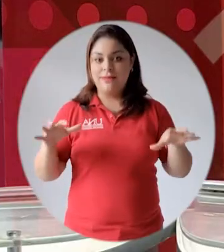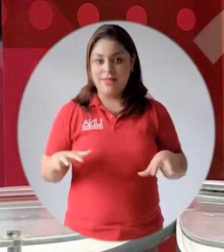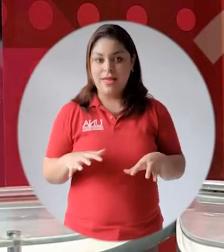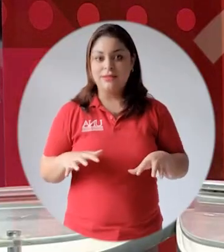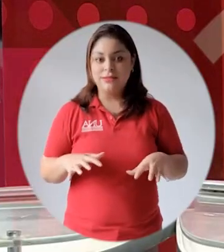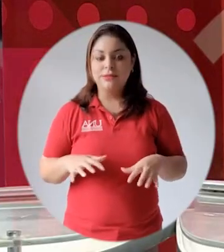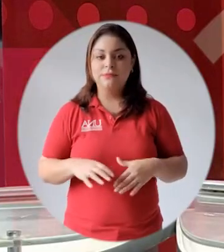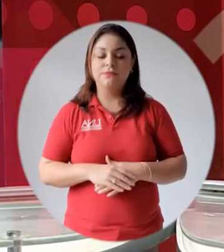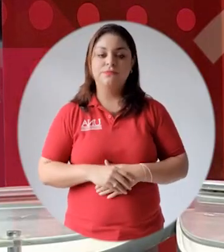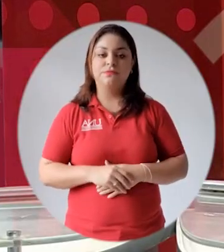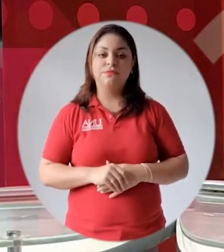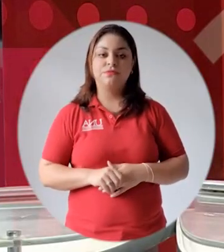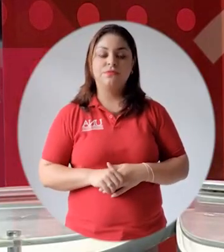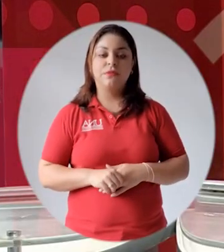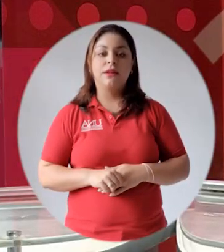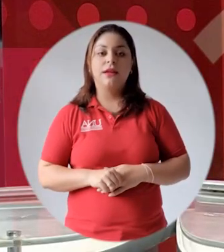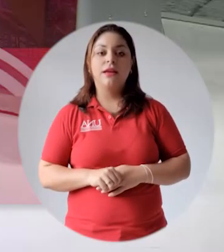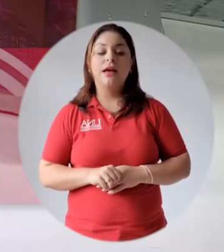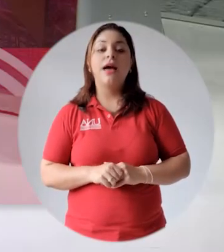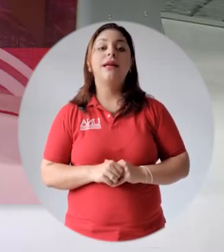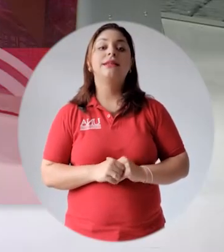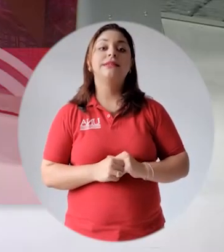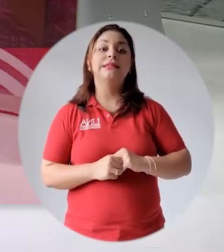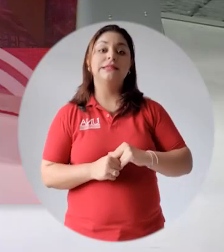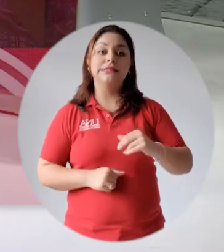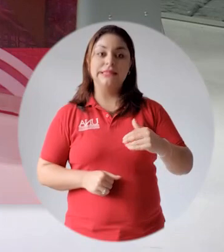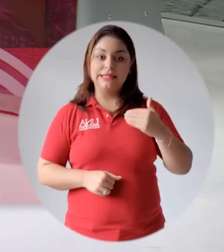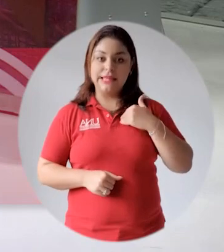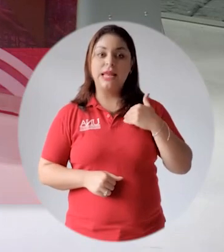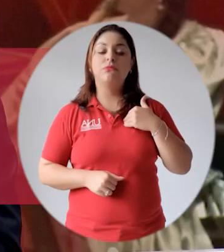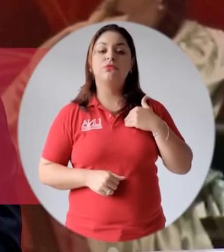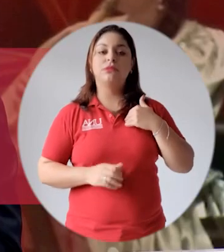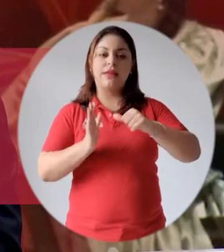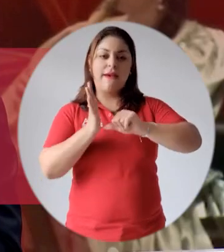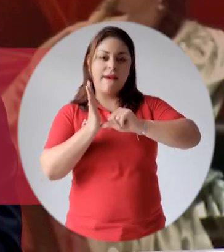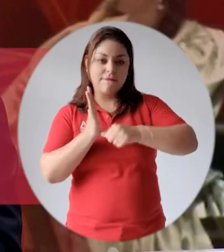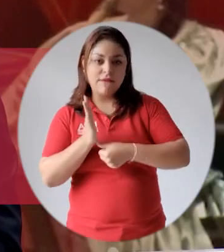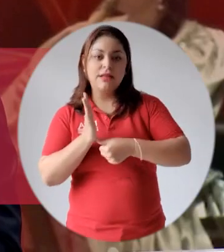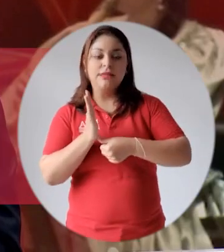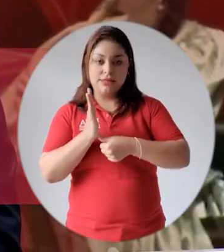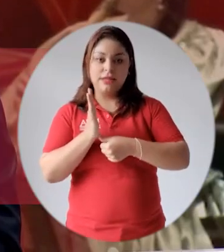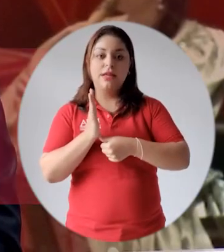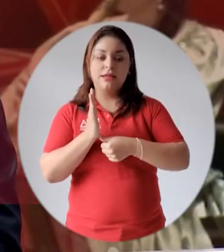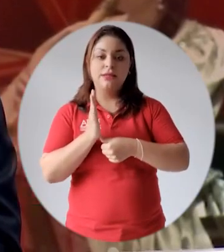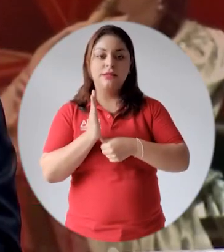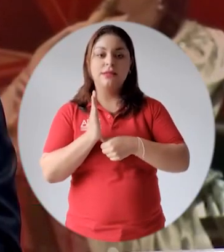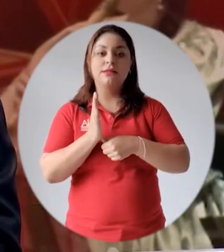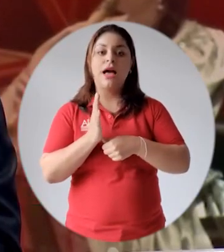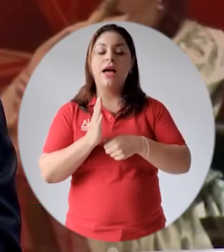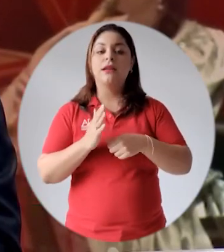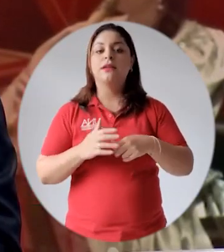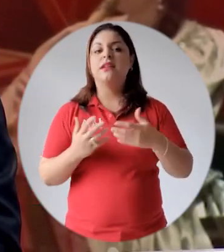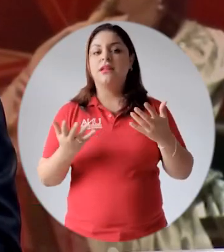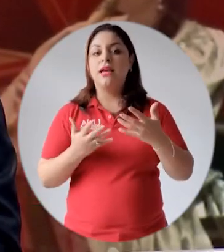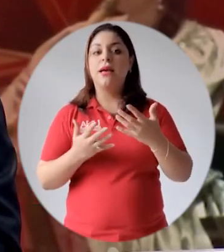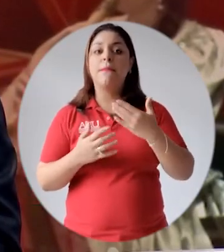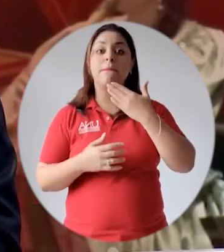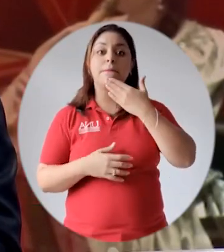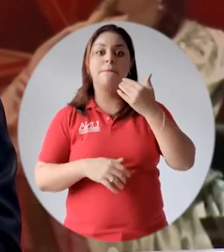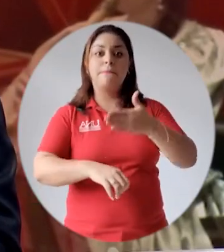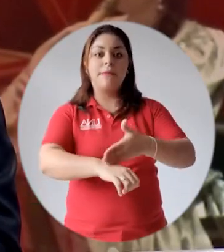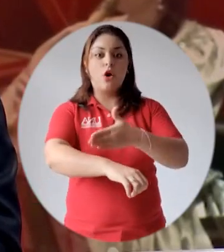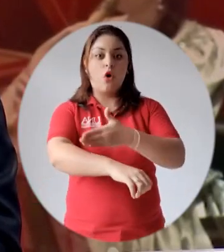trabajo, el trabajo de autoconsumo, el trabajo voluntario a otros hogares y a la comunidad. Y en cuanto a actividades de no trabajo, son